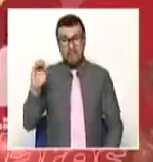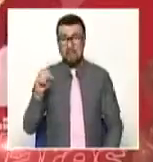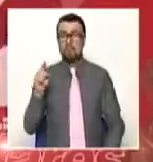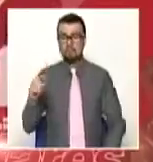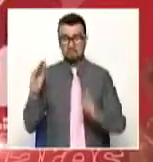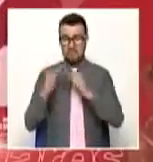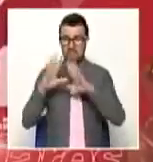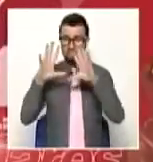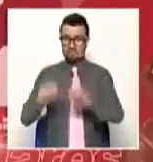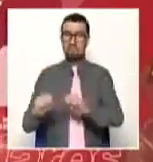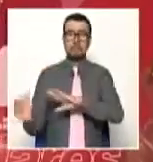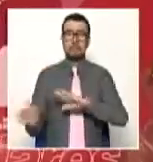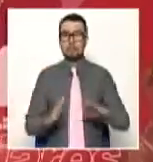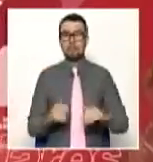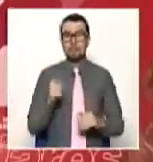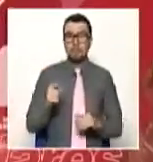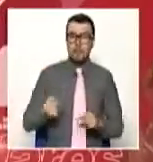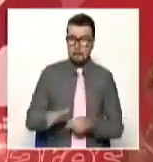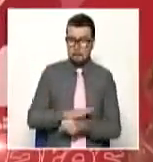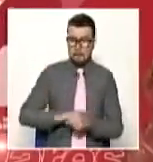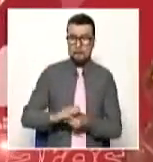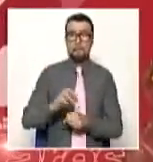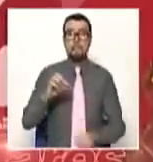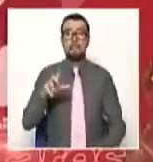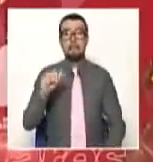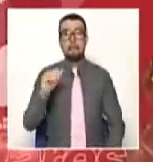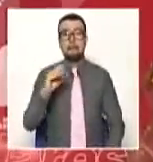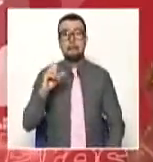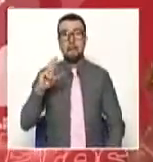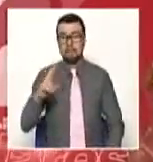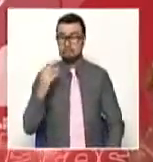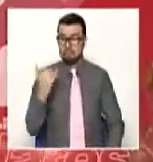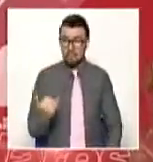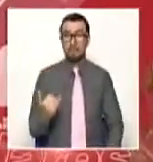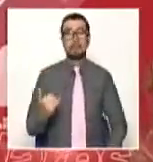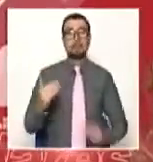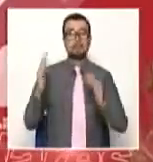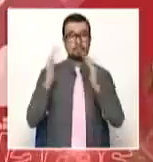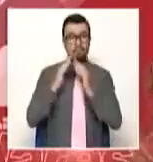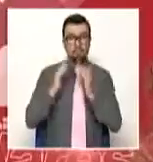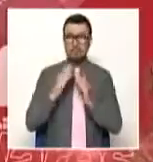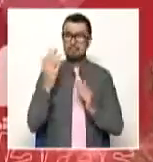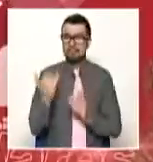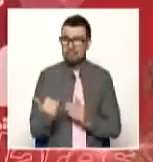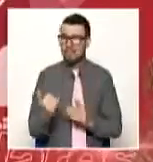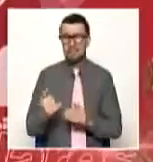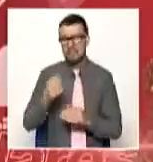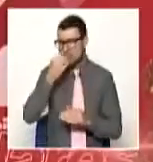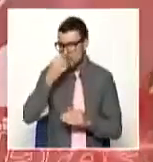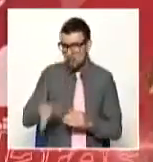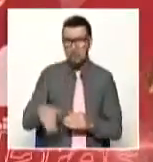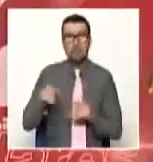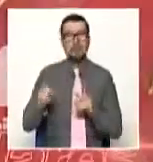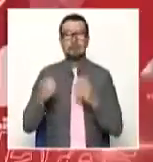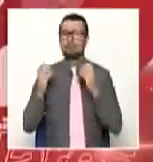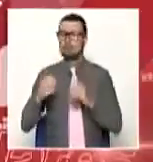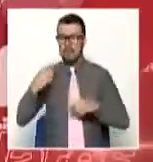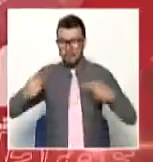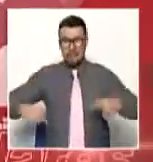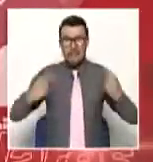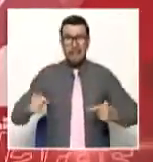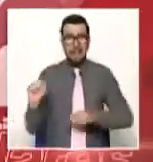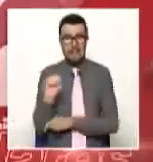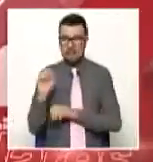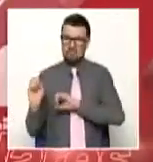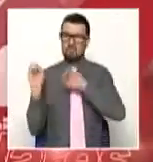Contaminación ambiental en el barrio El Placer al sur de Armenia. Contaminada totalmente la quebrada Las Yeguas y encontramos cementerio de llantas. Y